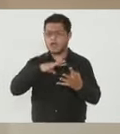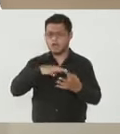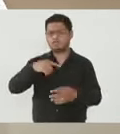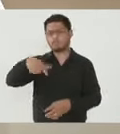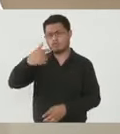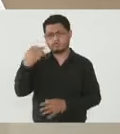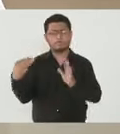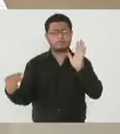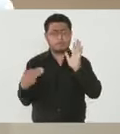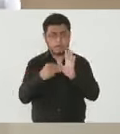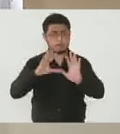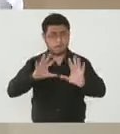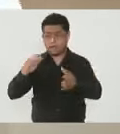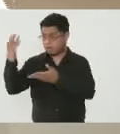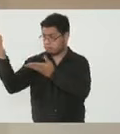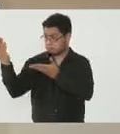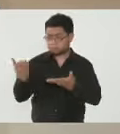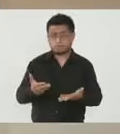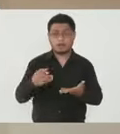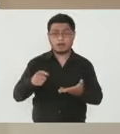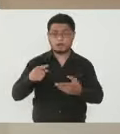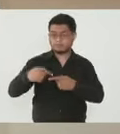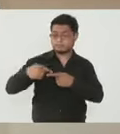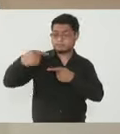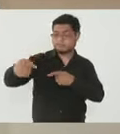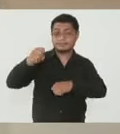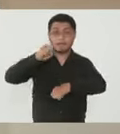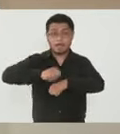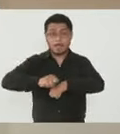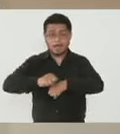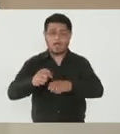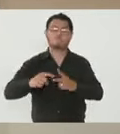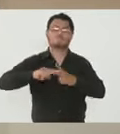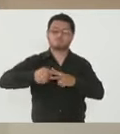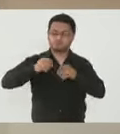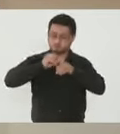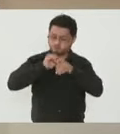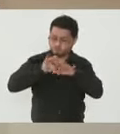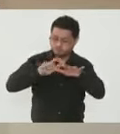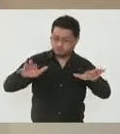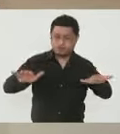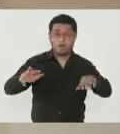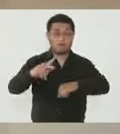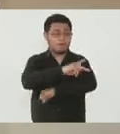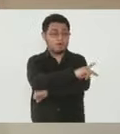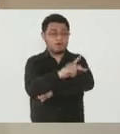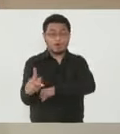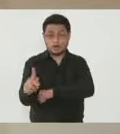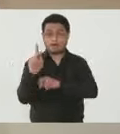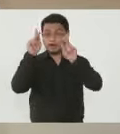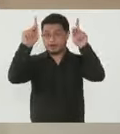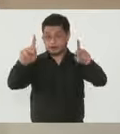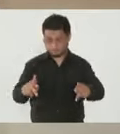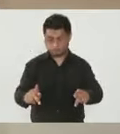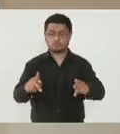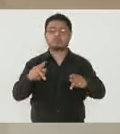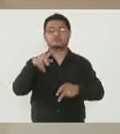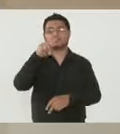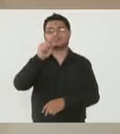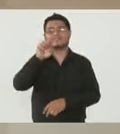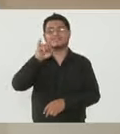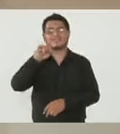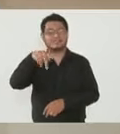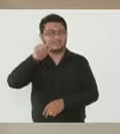12,494 dosis que ya están aquí y que la próxima semana empezaremos a aplicar en Progreso, en Tixcocob y en Temozón, todo de